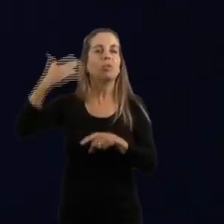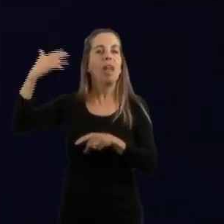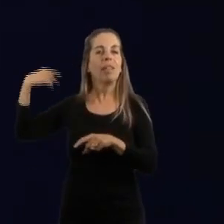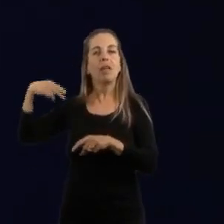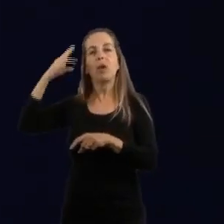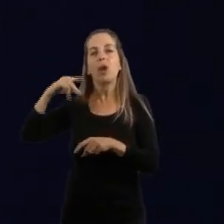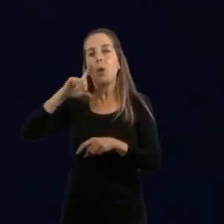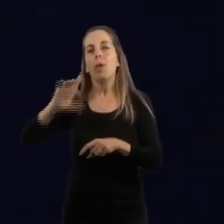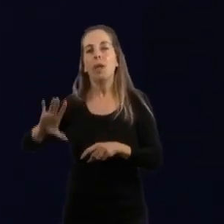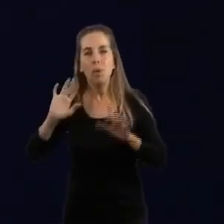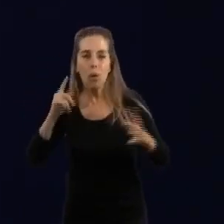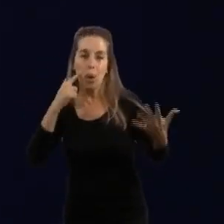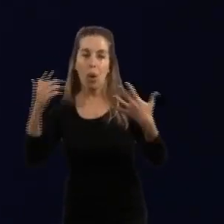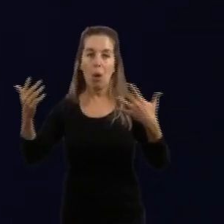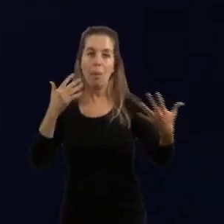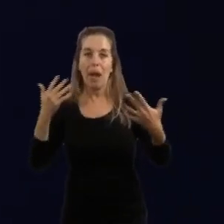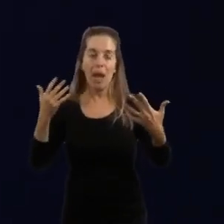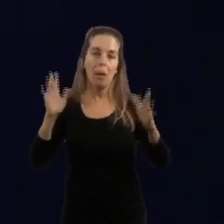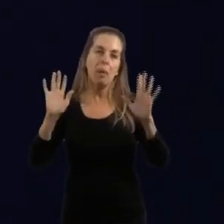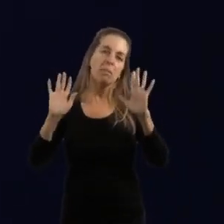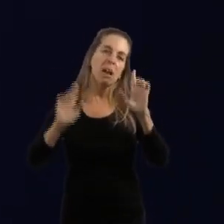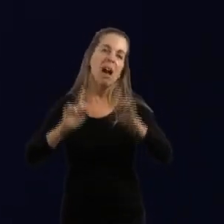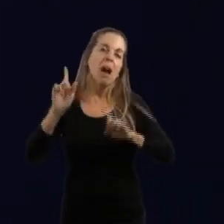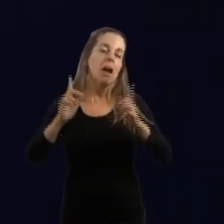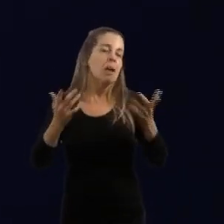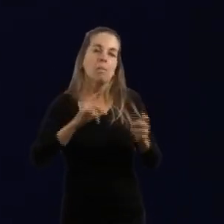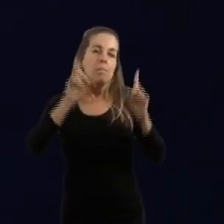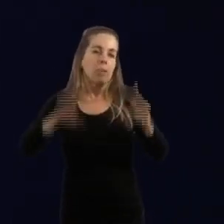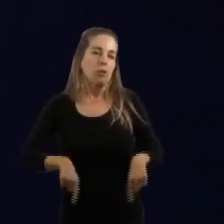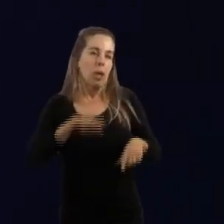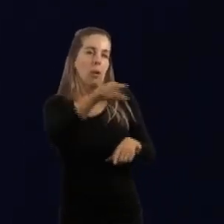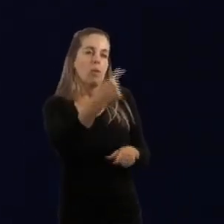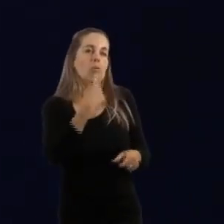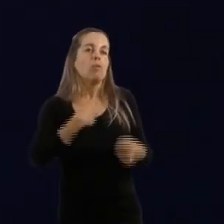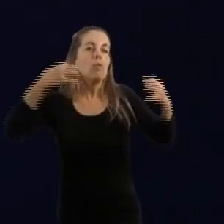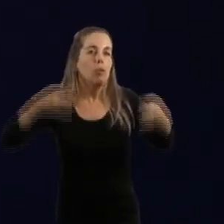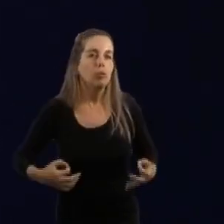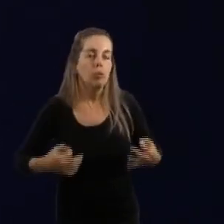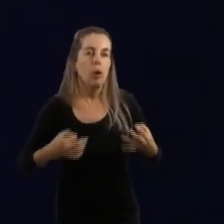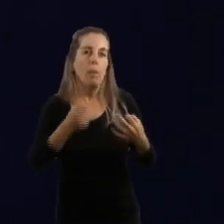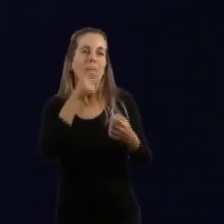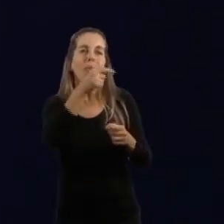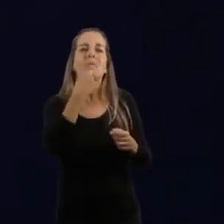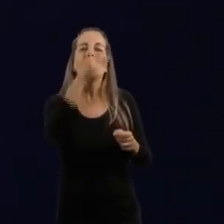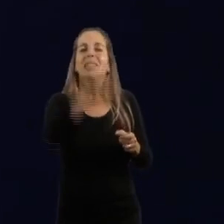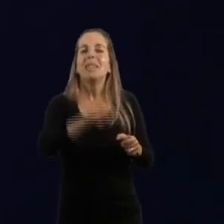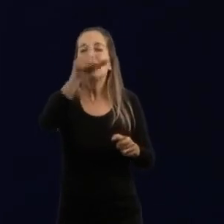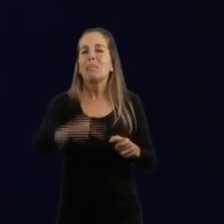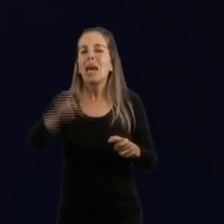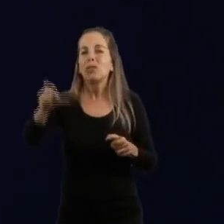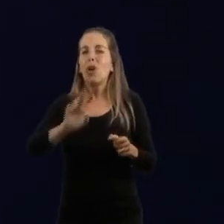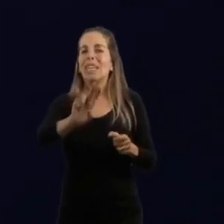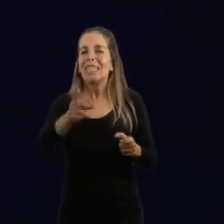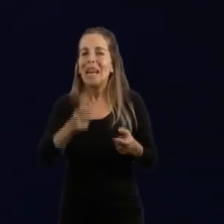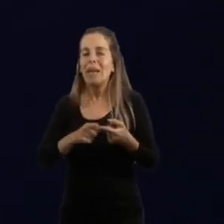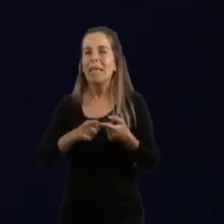tenía olvidadas, pero qué pena que daba, no sé puntualmente, Agustín Romo refiriéndose a travestis, homosexuales y no sé qué